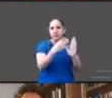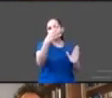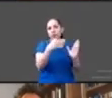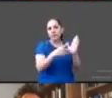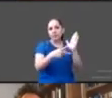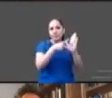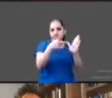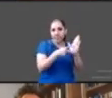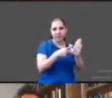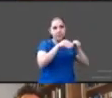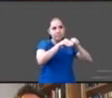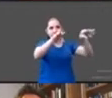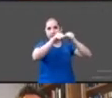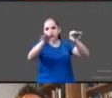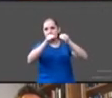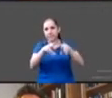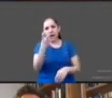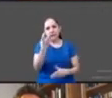estos diálogos. Pasamos.